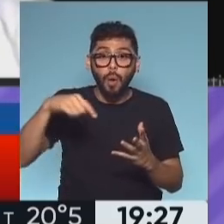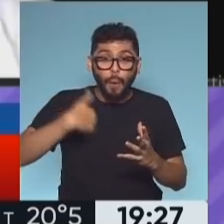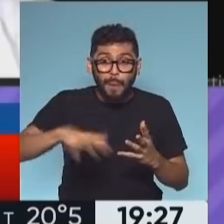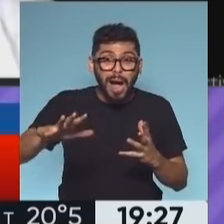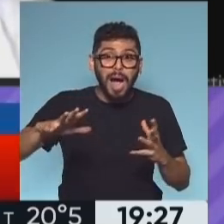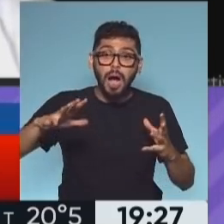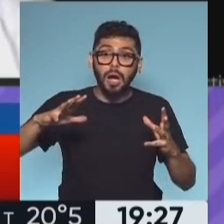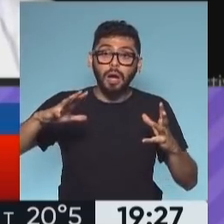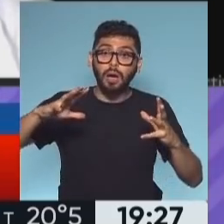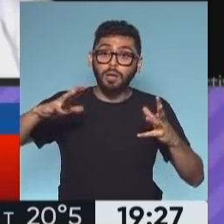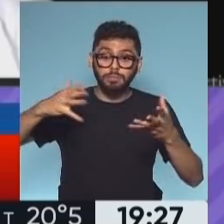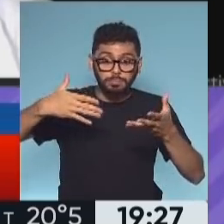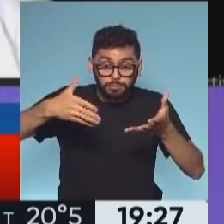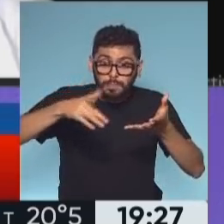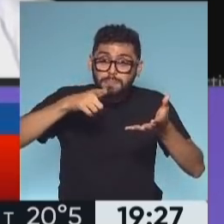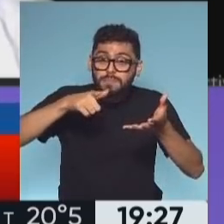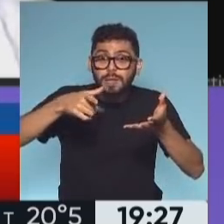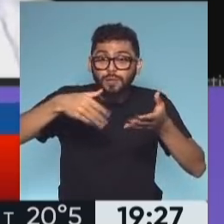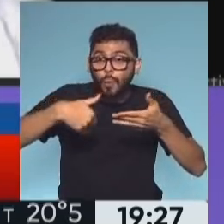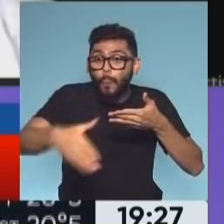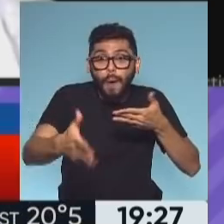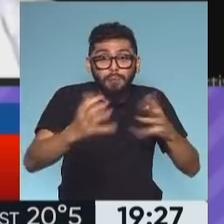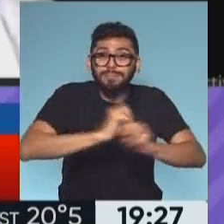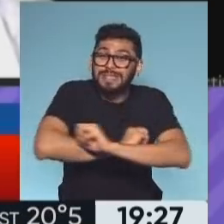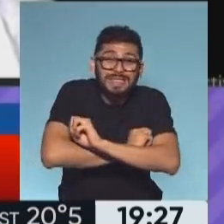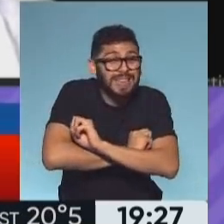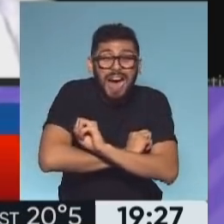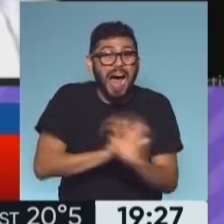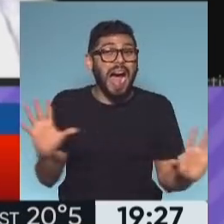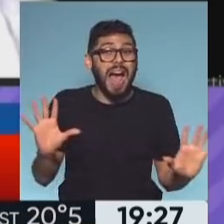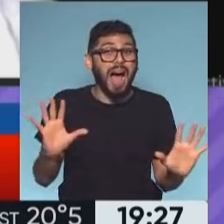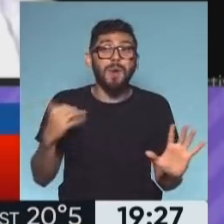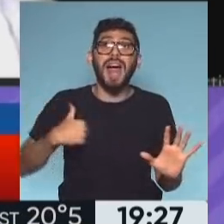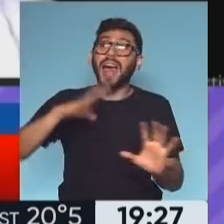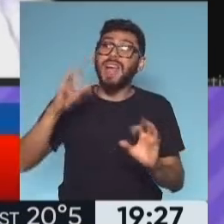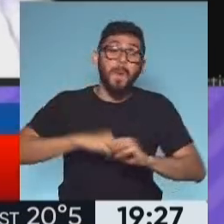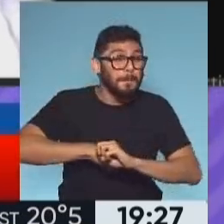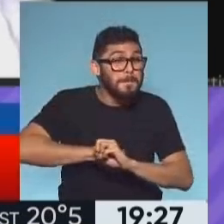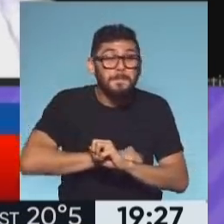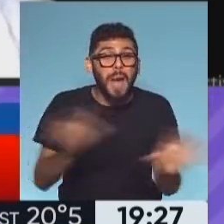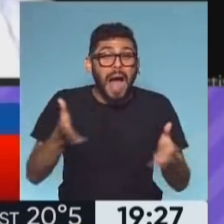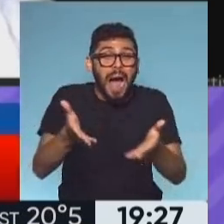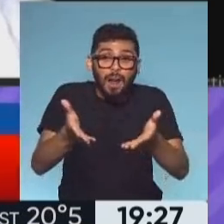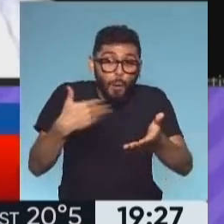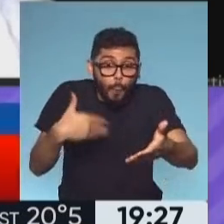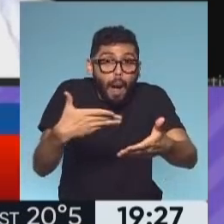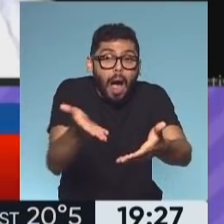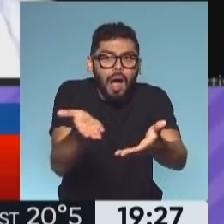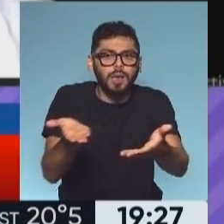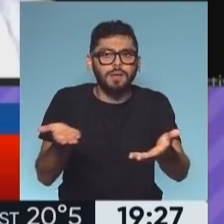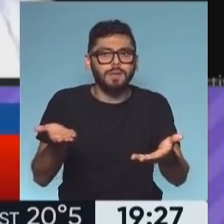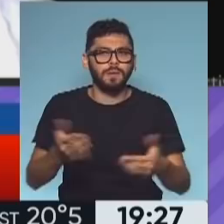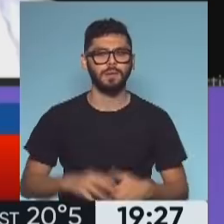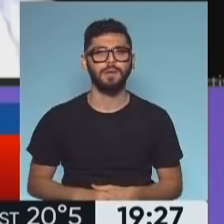estamos teniendo hacia la tragedia más grave que ha ocurrido en la Argentina. Nos queda muy claro. Así